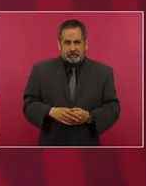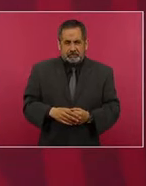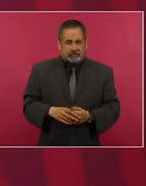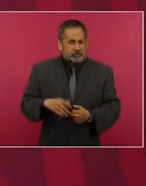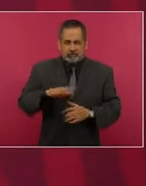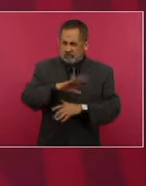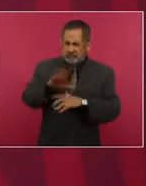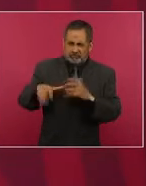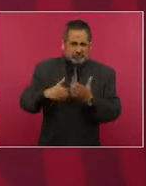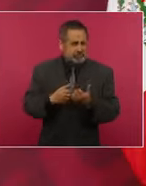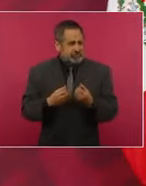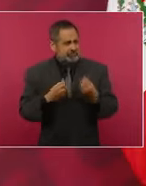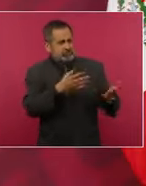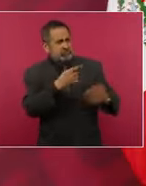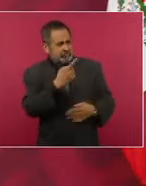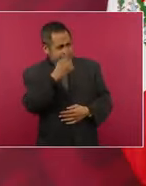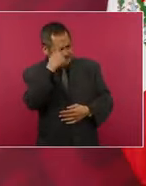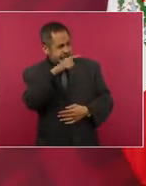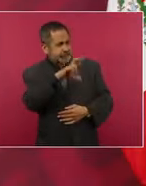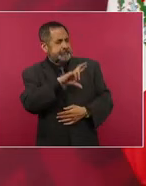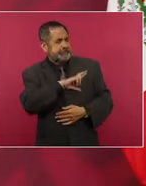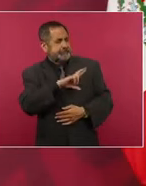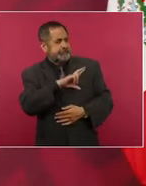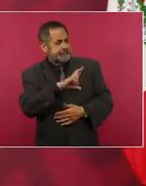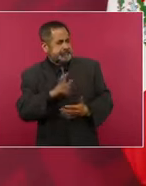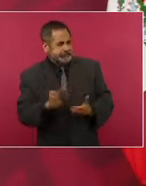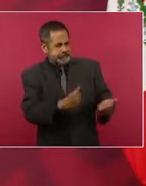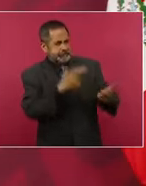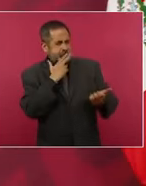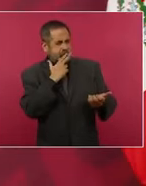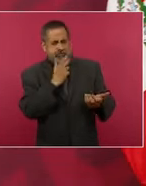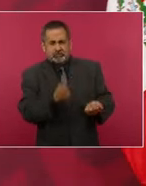se entregó a particulares.